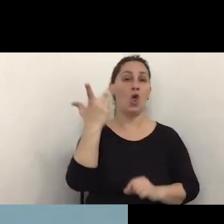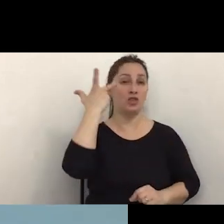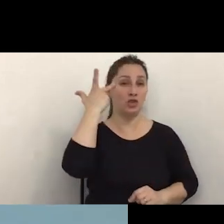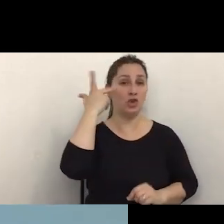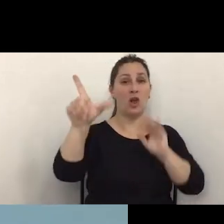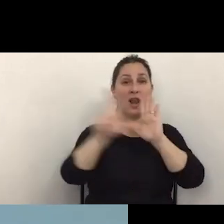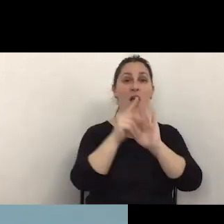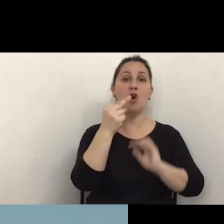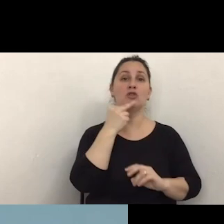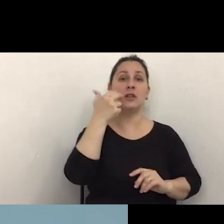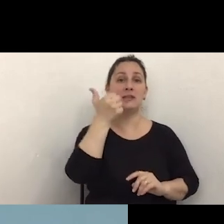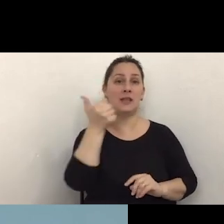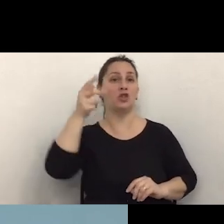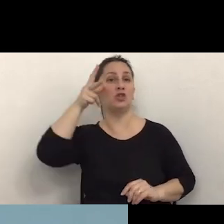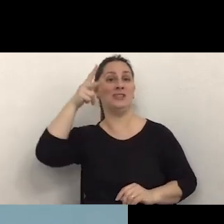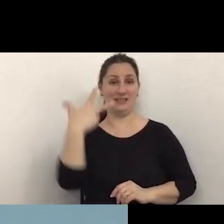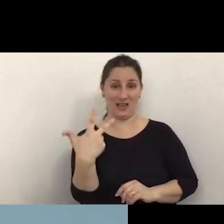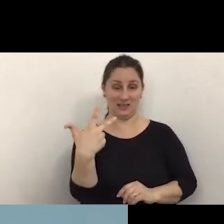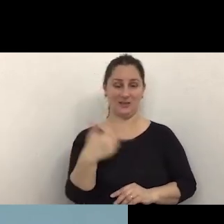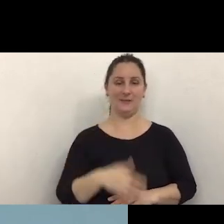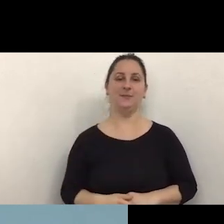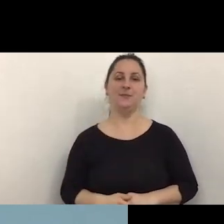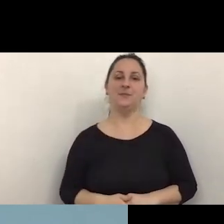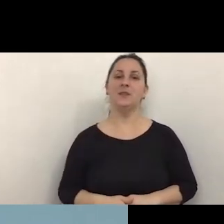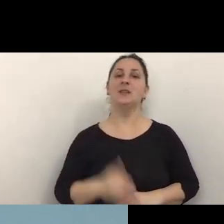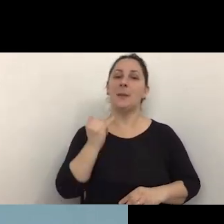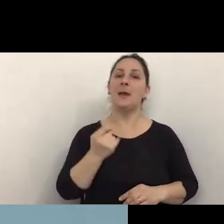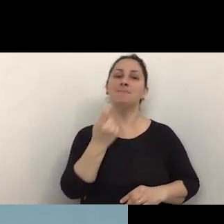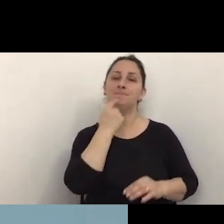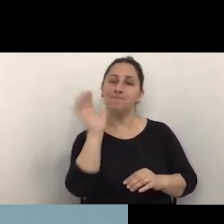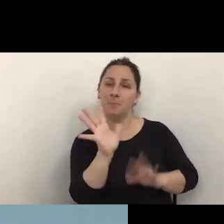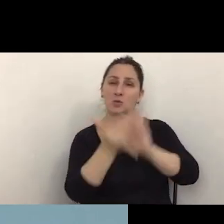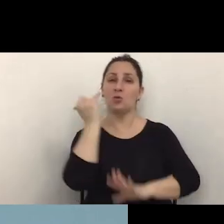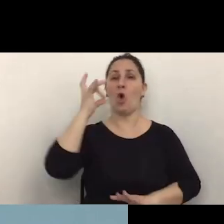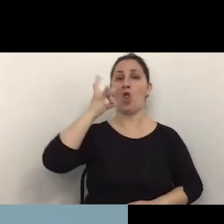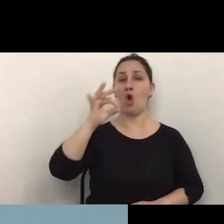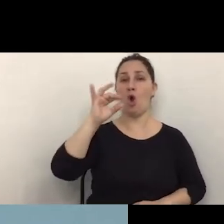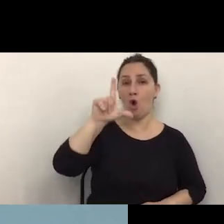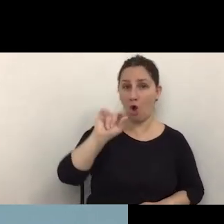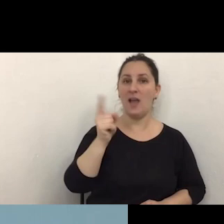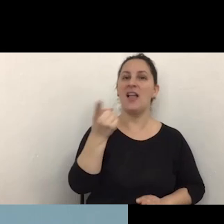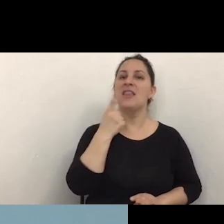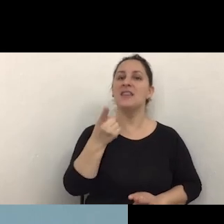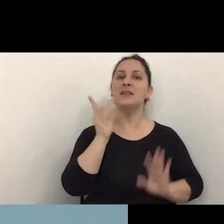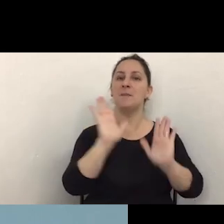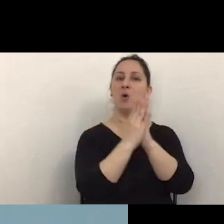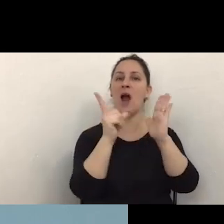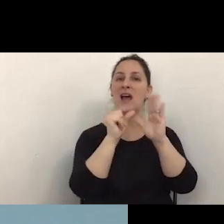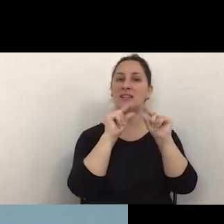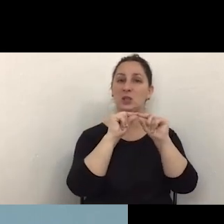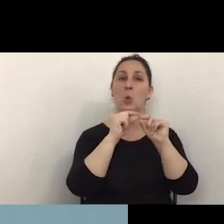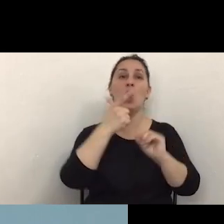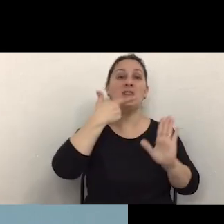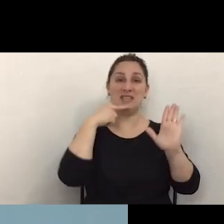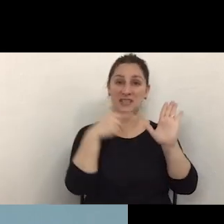ley 11.683. Tenemos las presunciones de dolo, que son las establecidas en el artículo